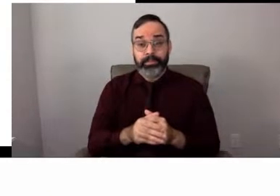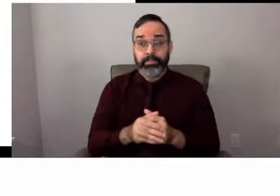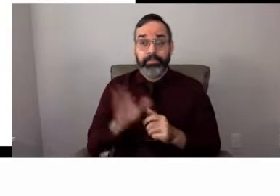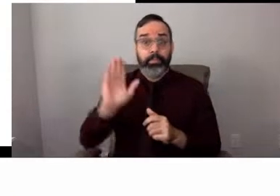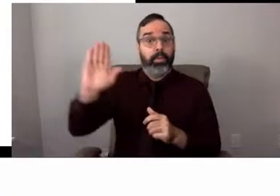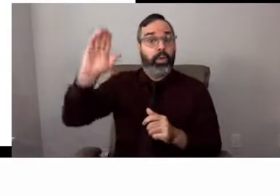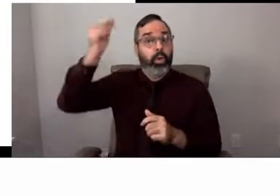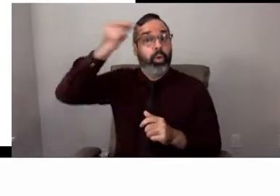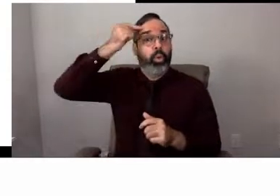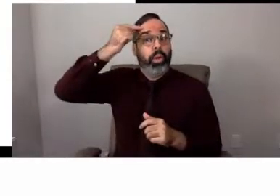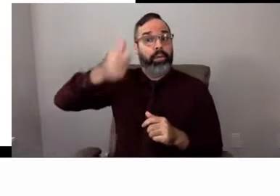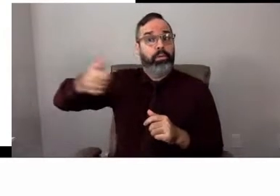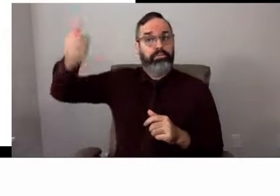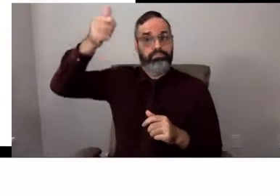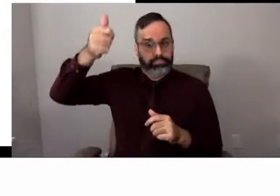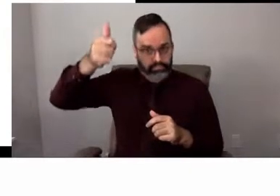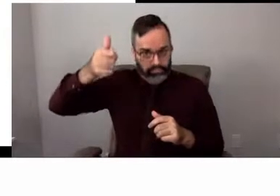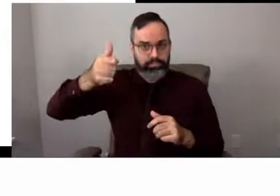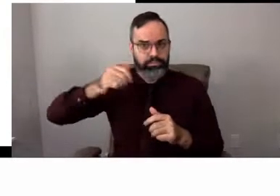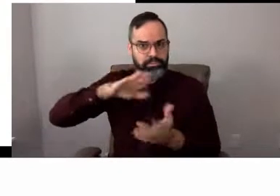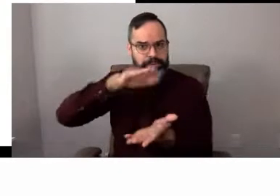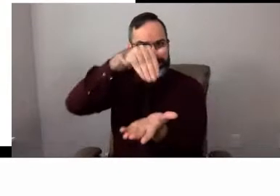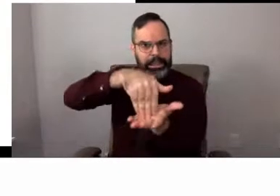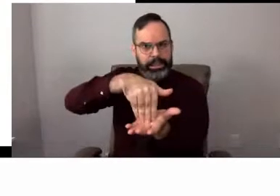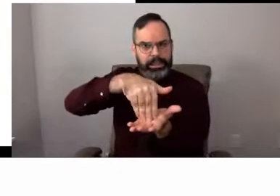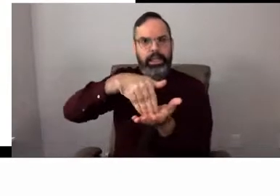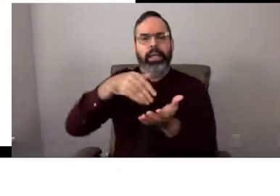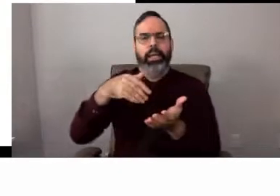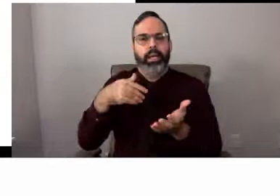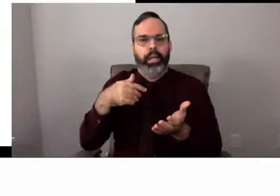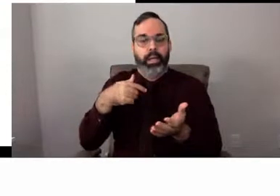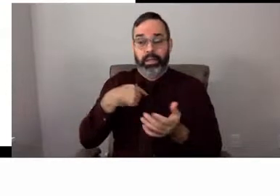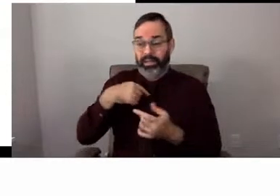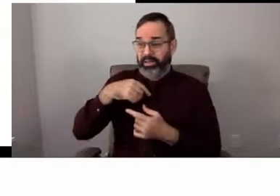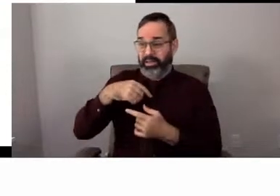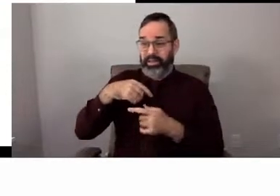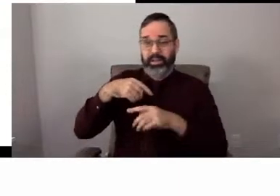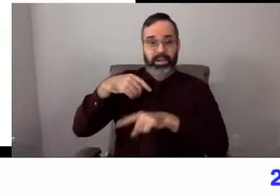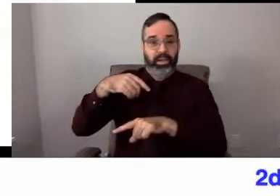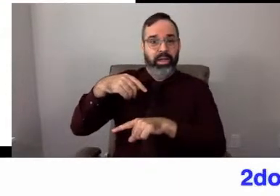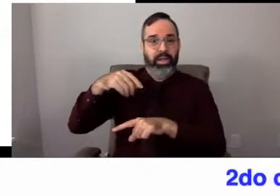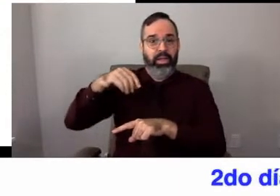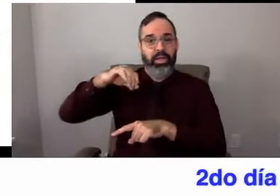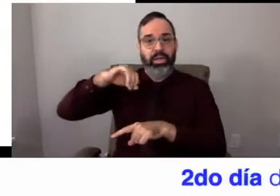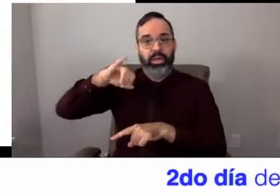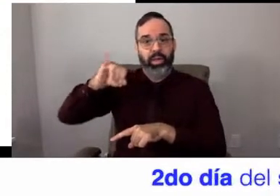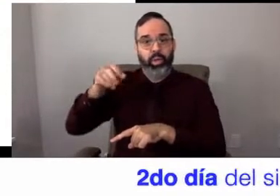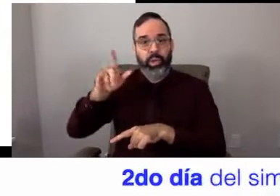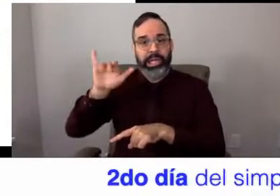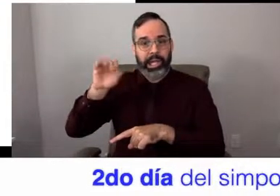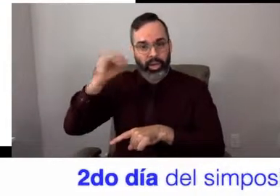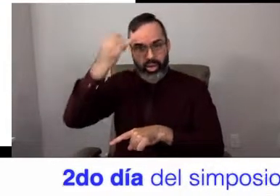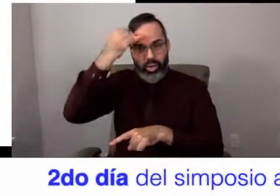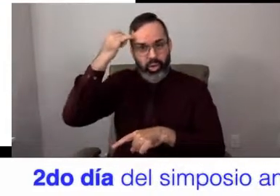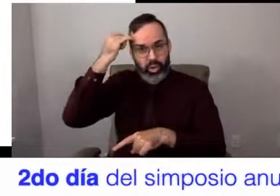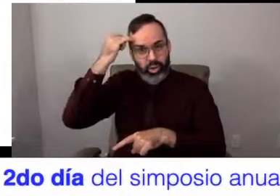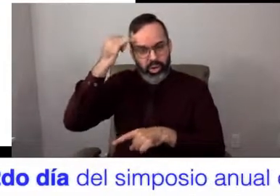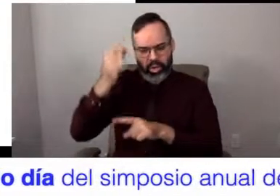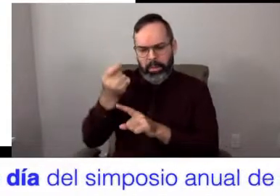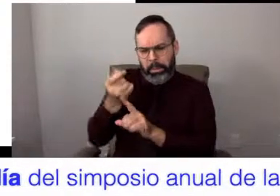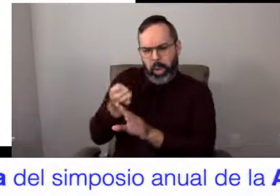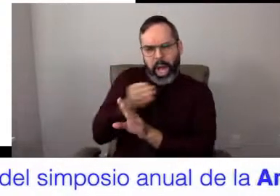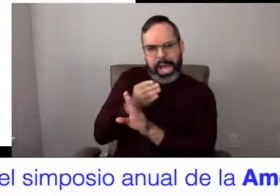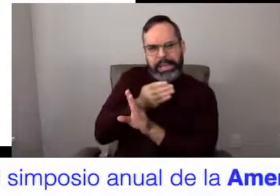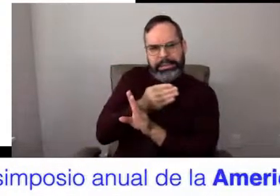la expansión que hemos tenido a partir de julio. Ya desde un poquito antes, los equipos